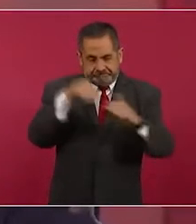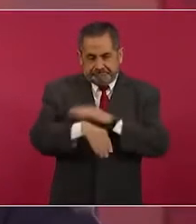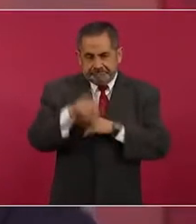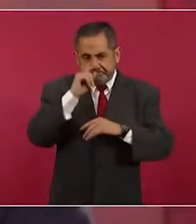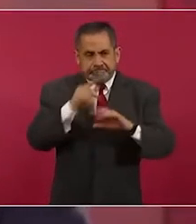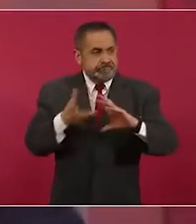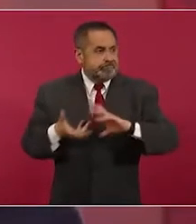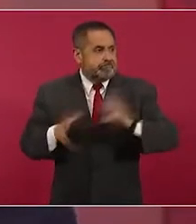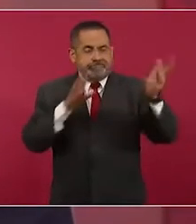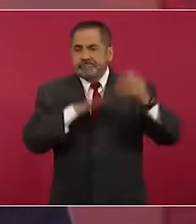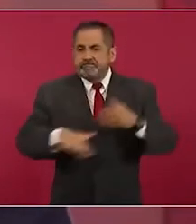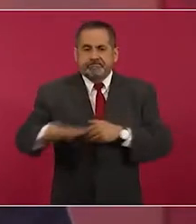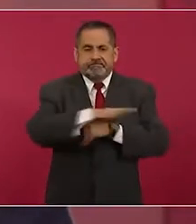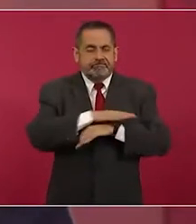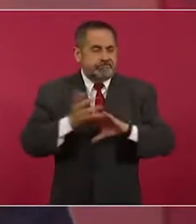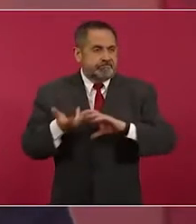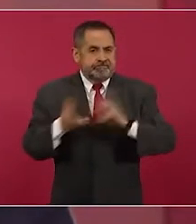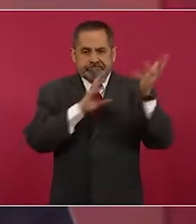descompuso todo.